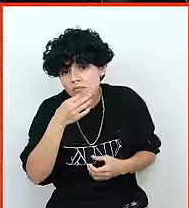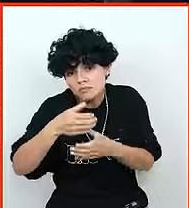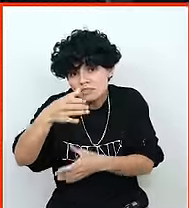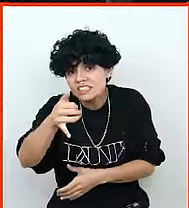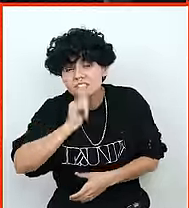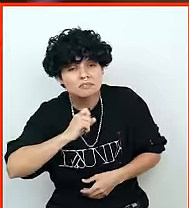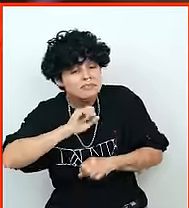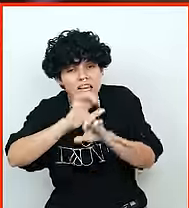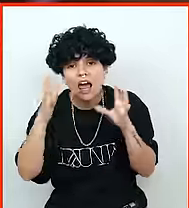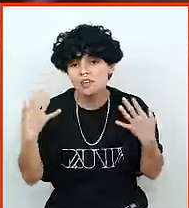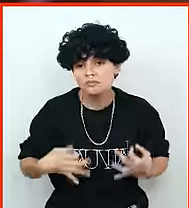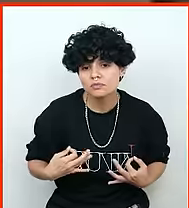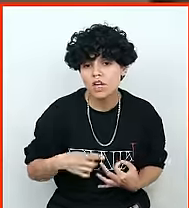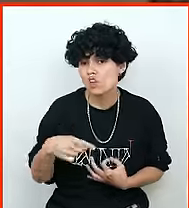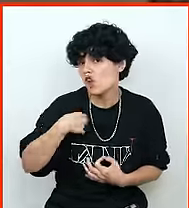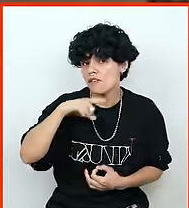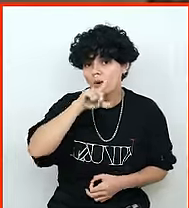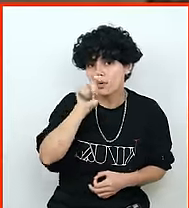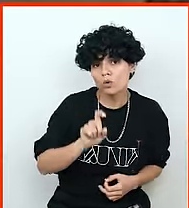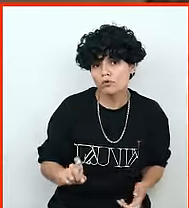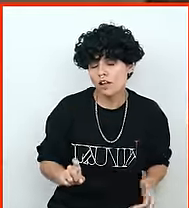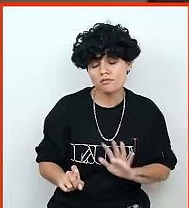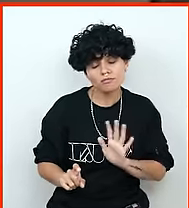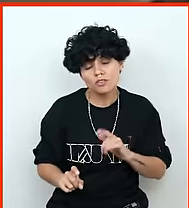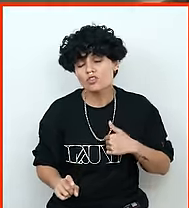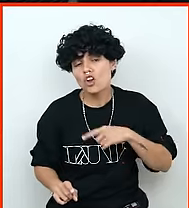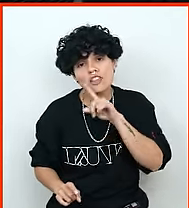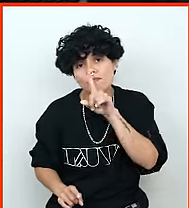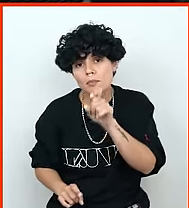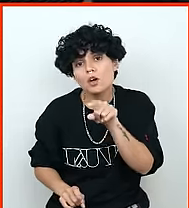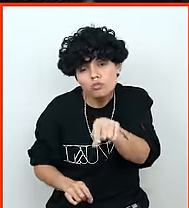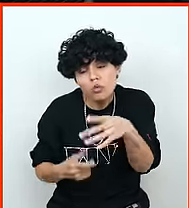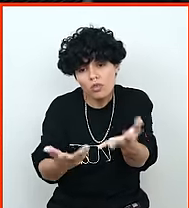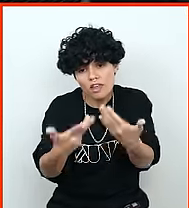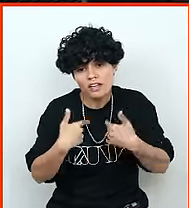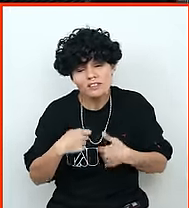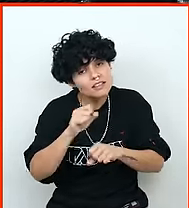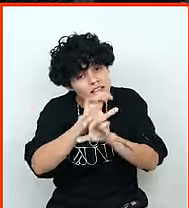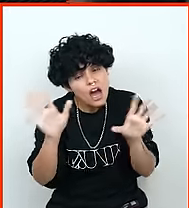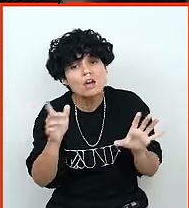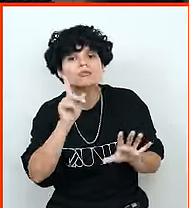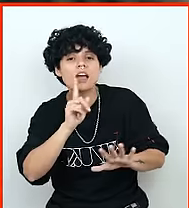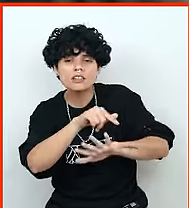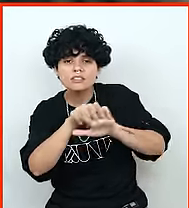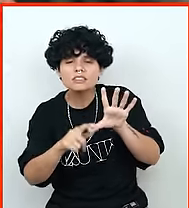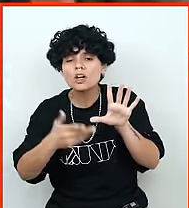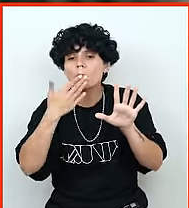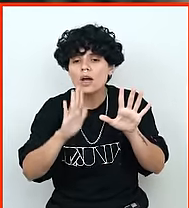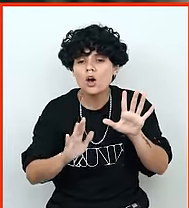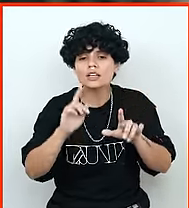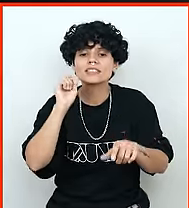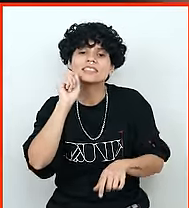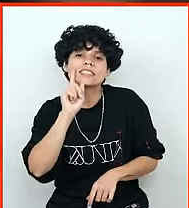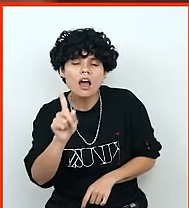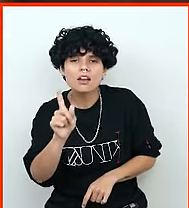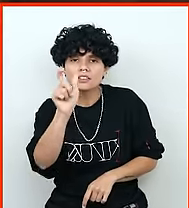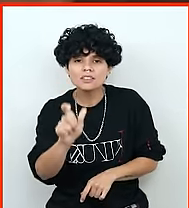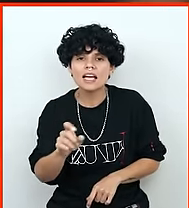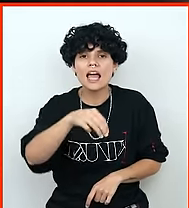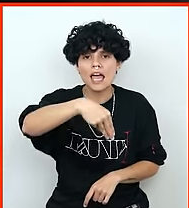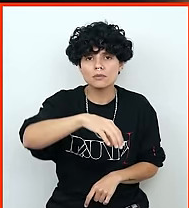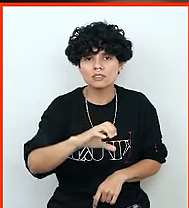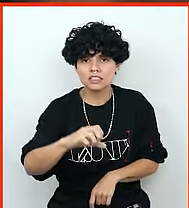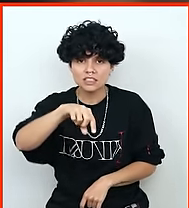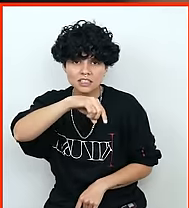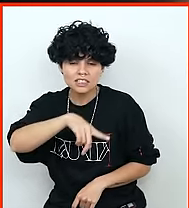Sprite. Seamos claros. Seamos claros. No te quería hacer la pregunta, pero ya que la pregunta la hace solo, seamos claros, los 5 mejores para ti. Mi top